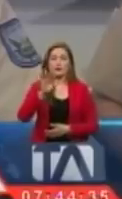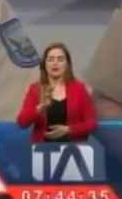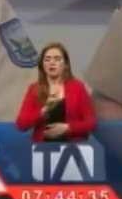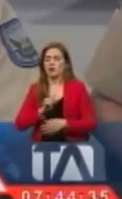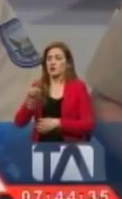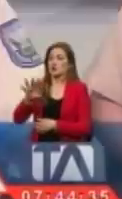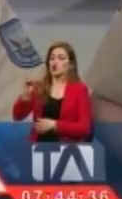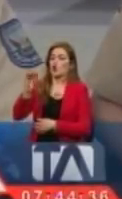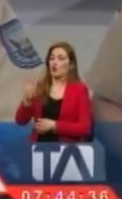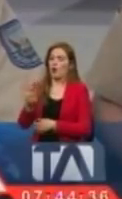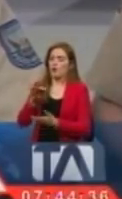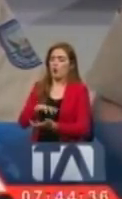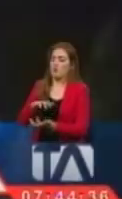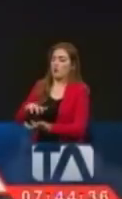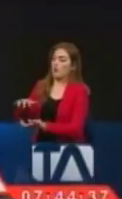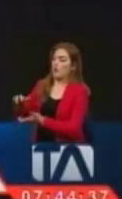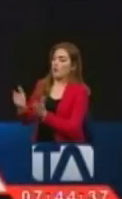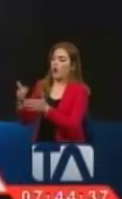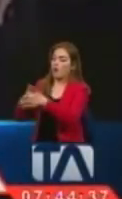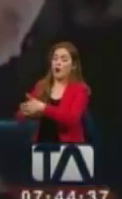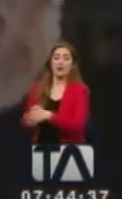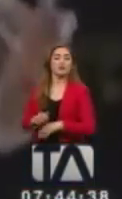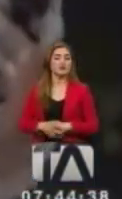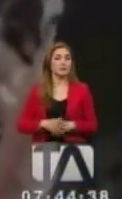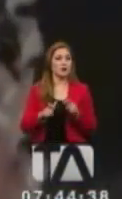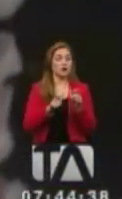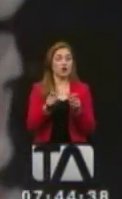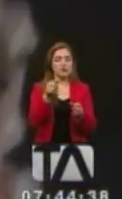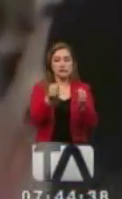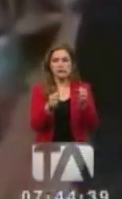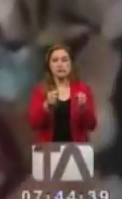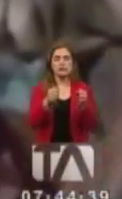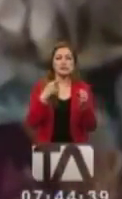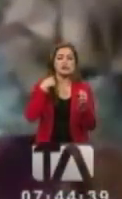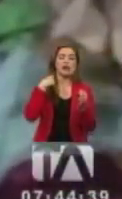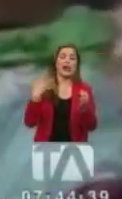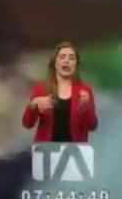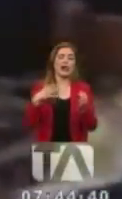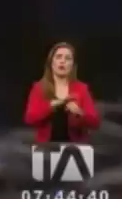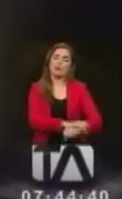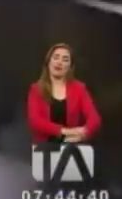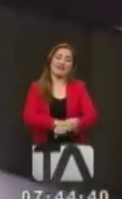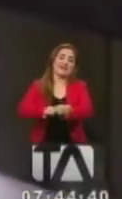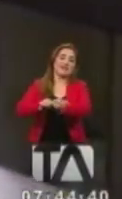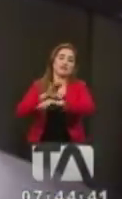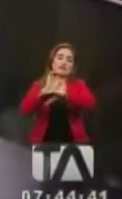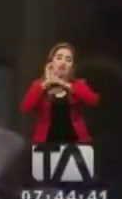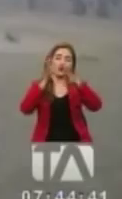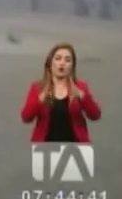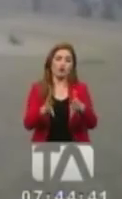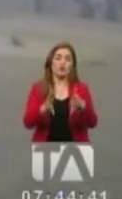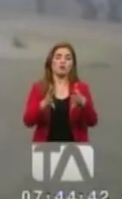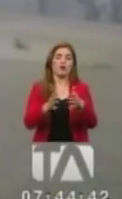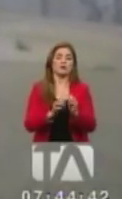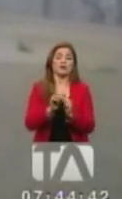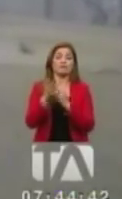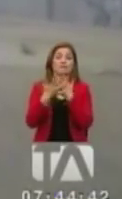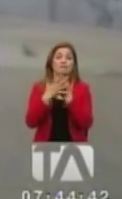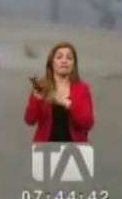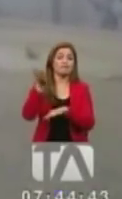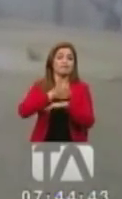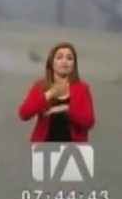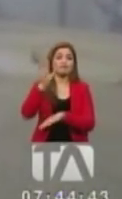104 paquetes de clorhidrato cocaína los ocupantes de los automotores fueron detenidos son ecuatorianos son no registran